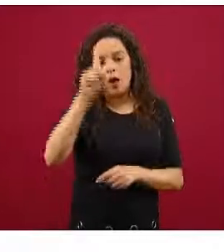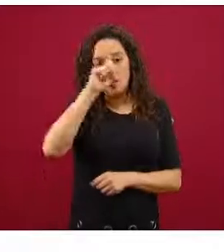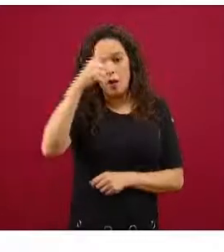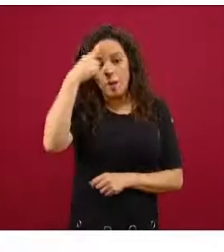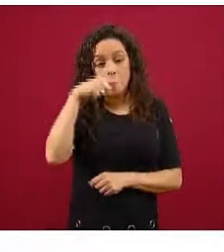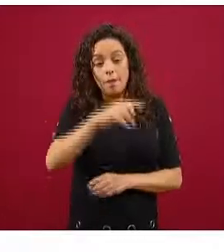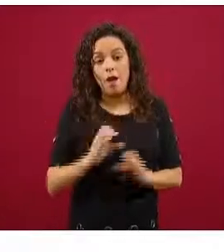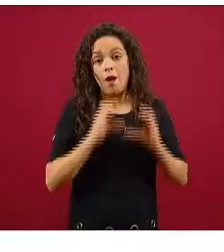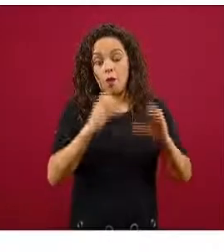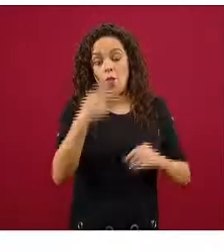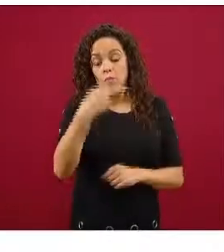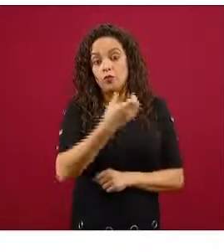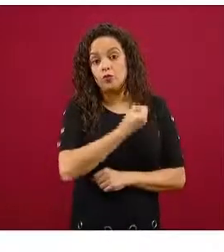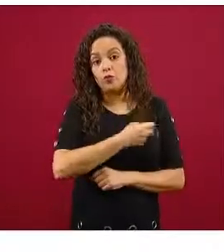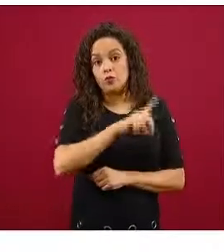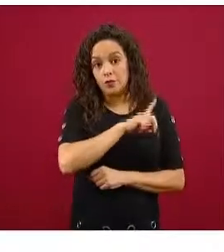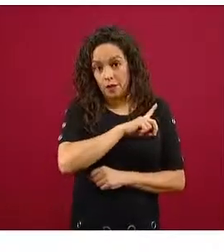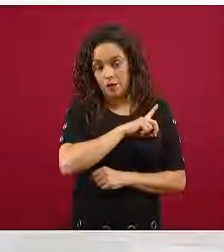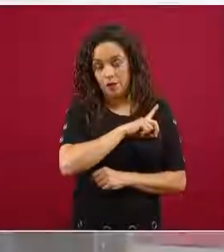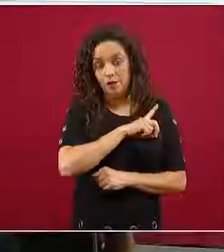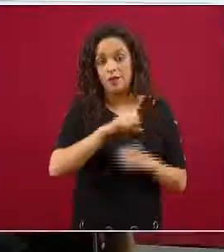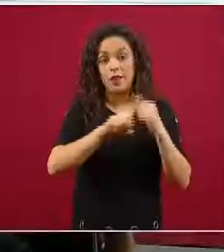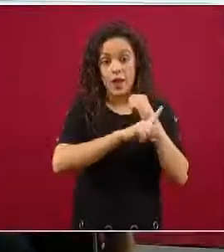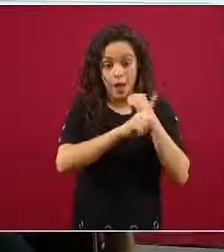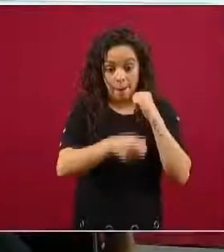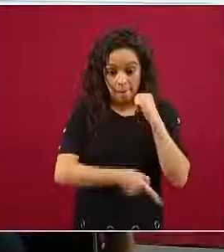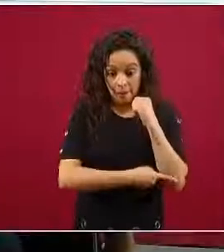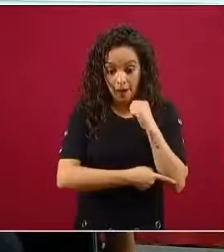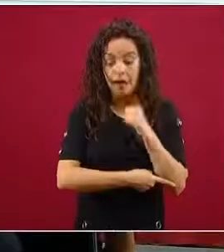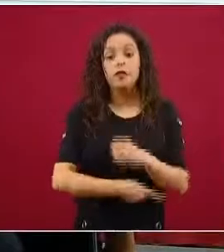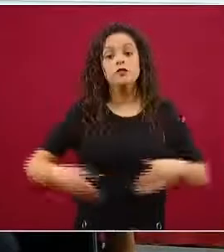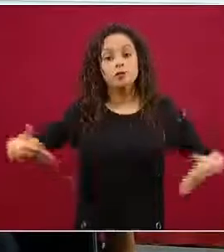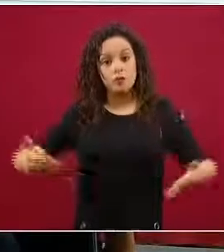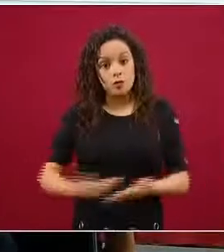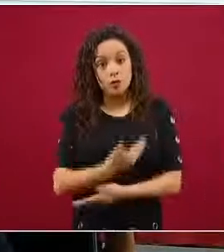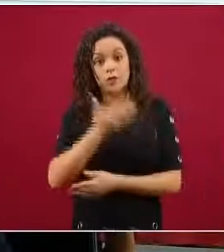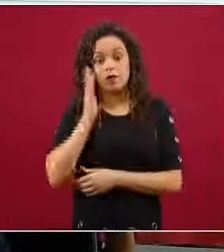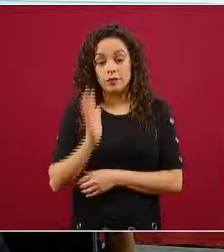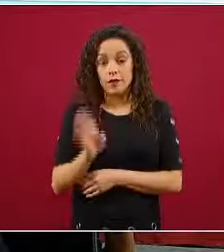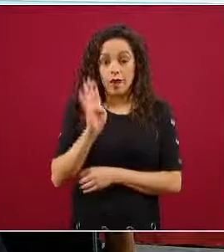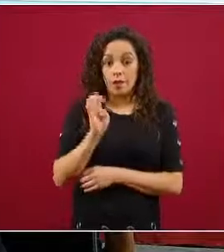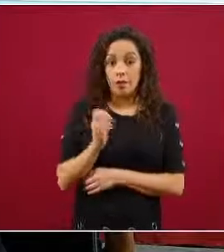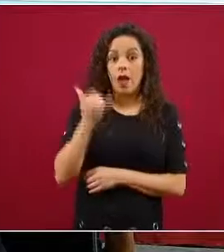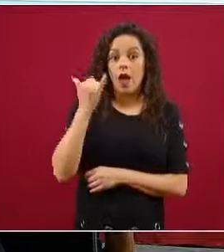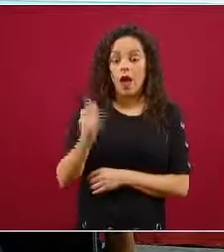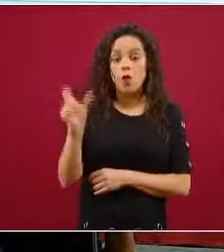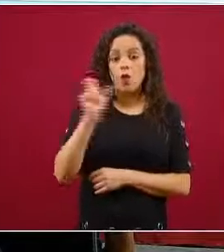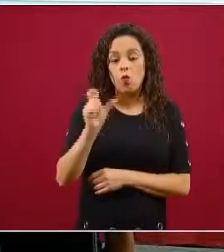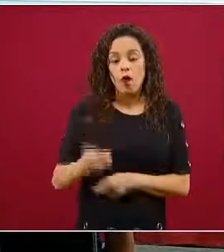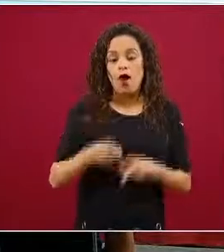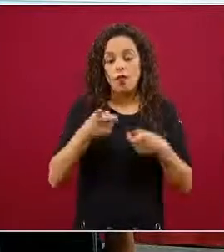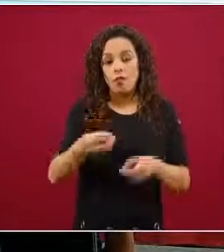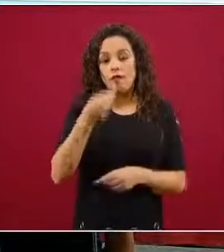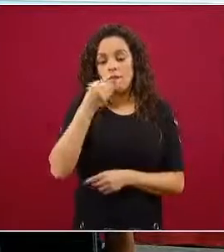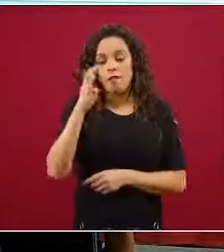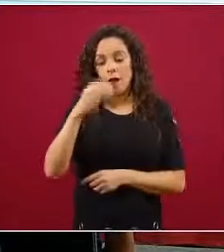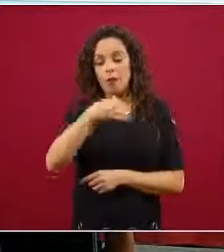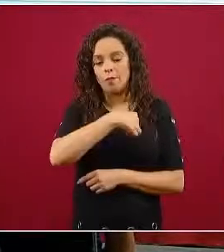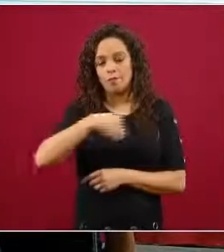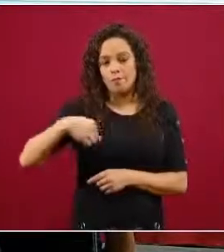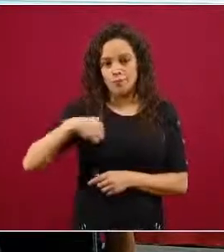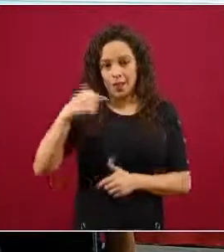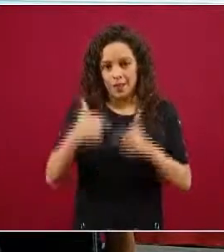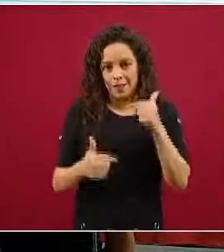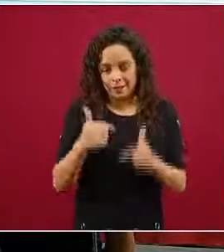el embarazo, el posparto, incluida la lactancia materna. Y aquí definitivamente también se pueden solucionar